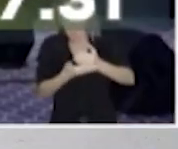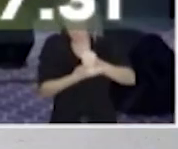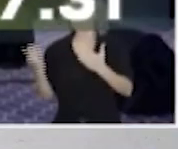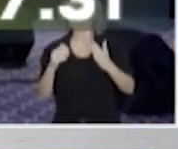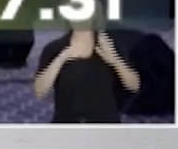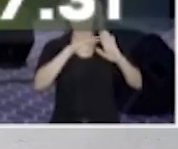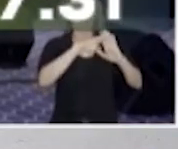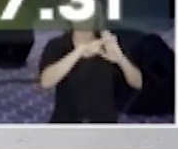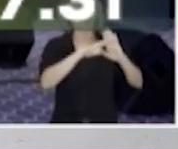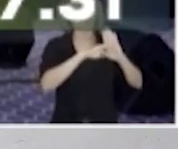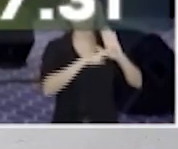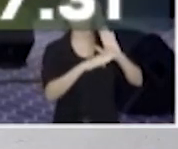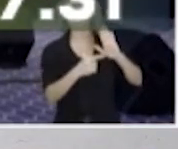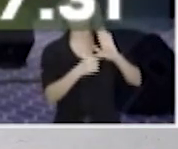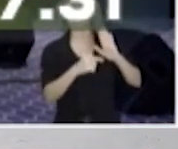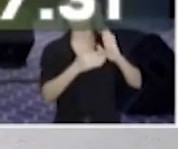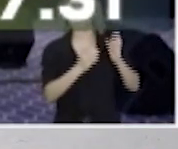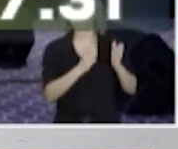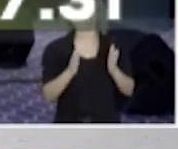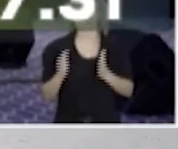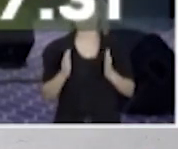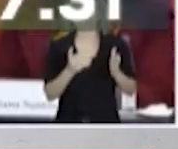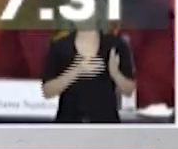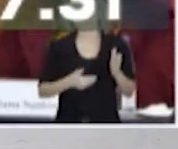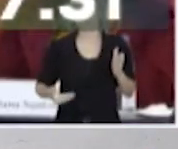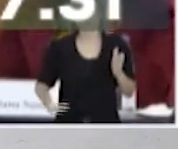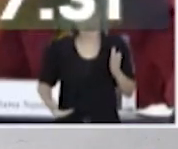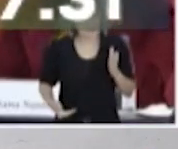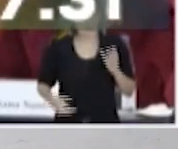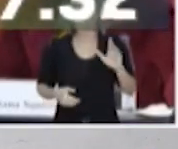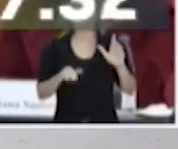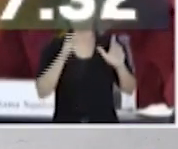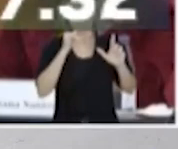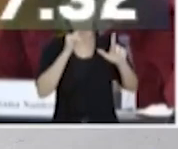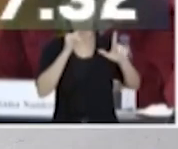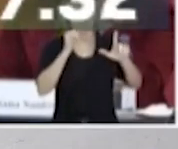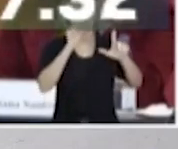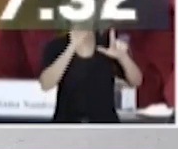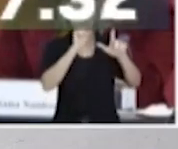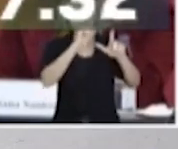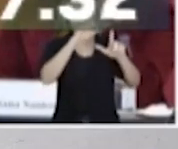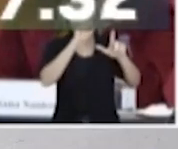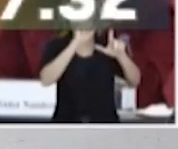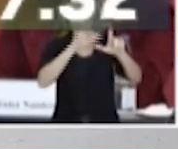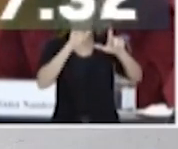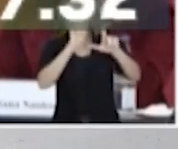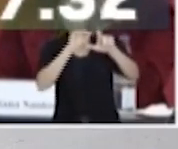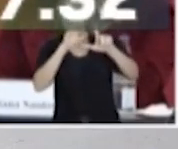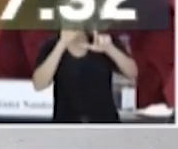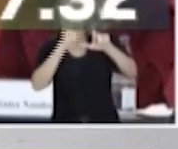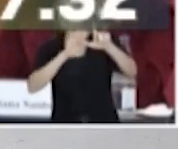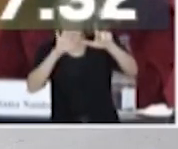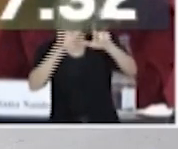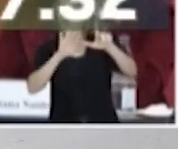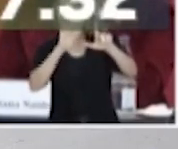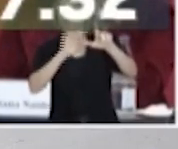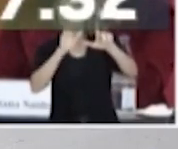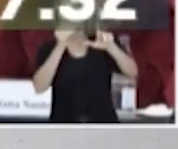a los empresarios y a los banqueros. Entonces, eso es un tema que va a